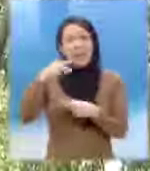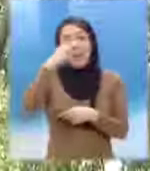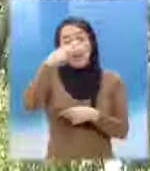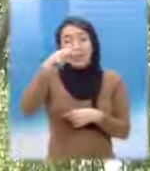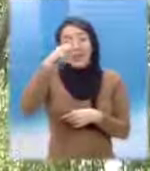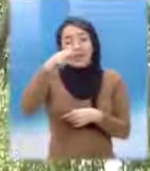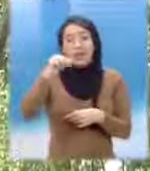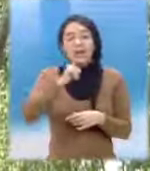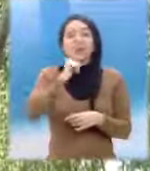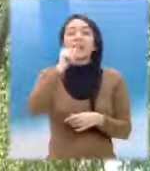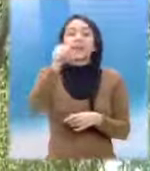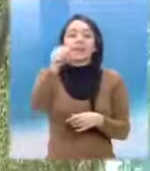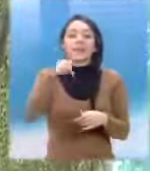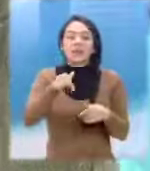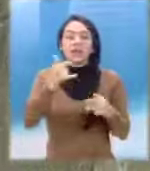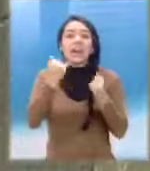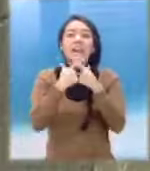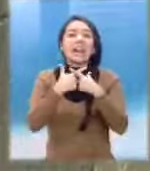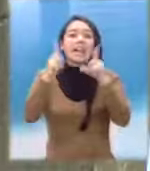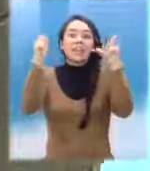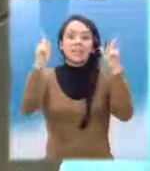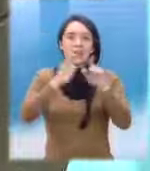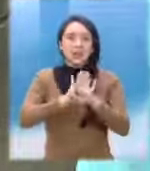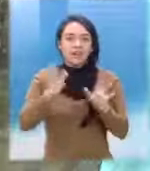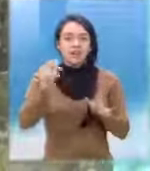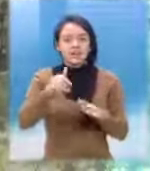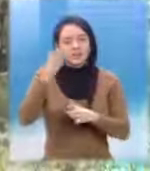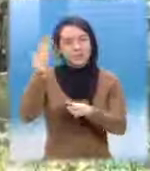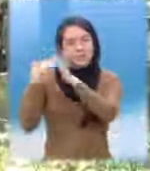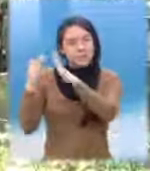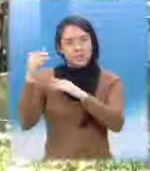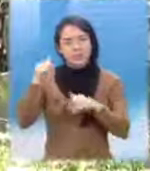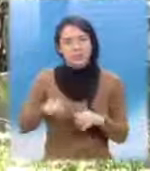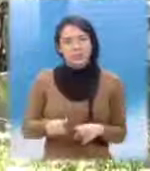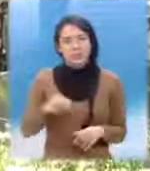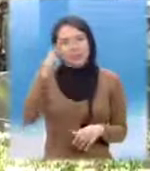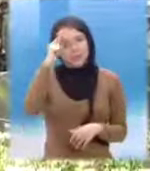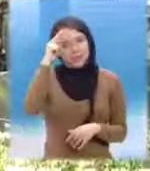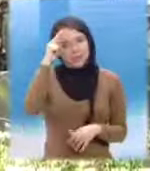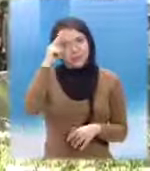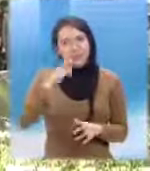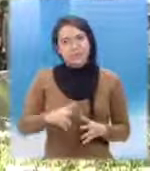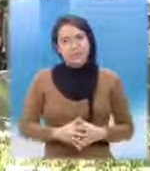en 1821, por una Guatemala en paz, Ben Keqing y Noé Medina.